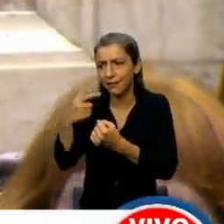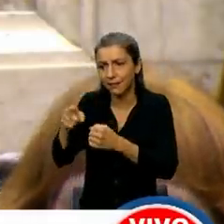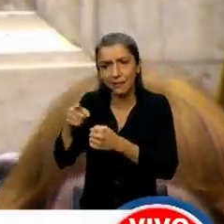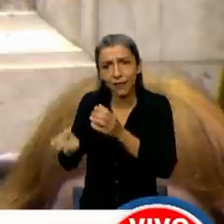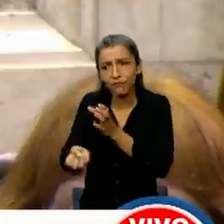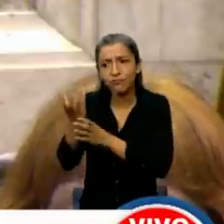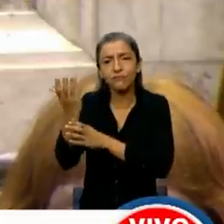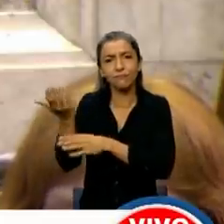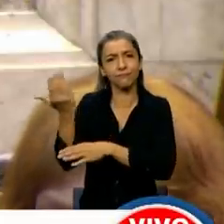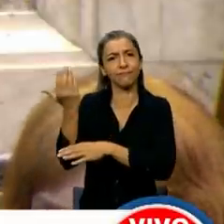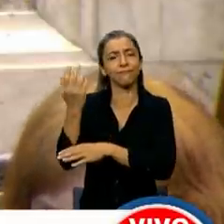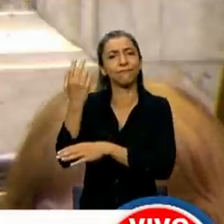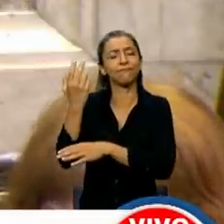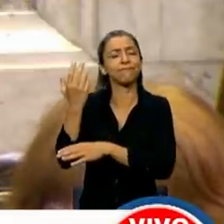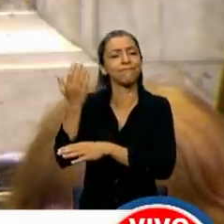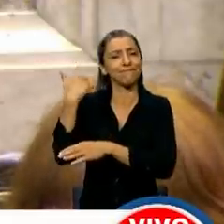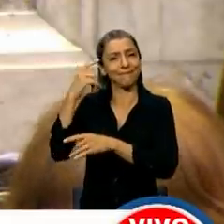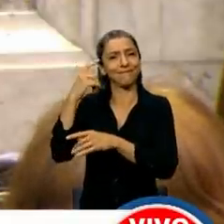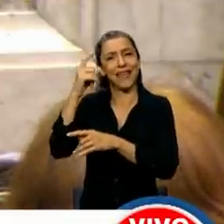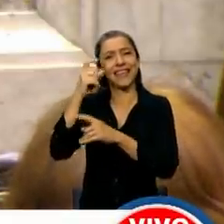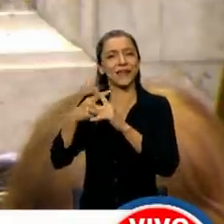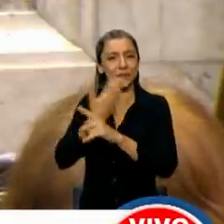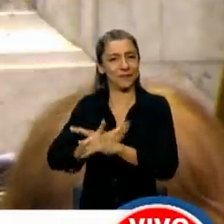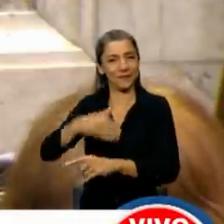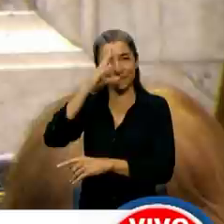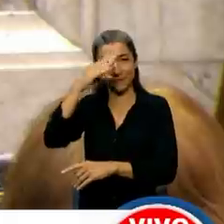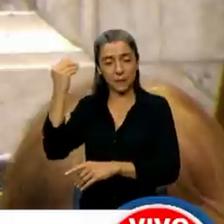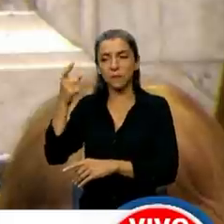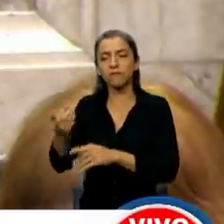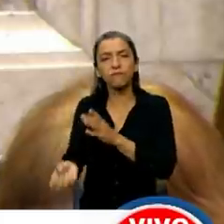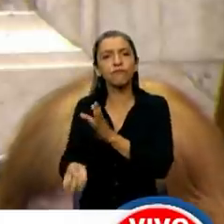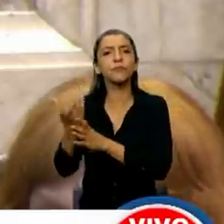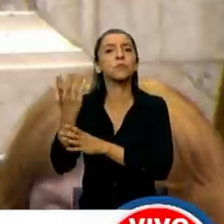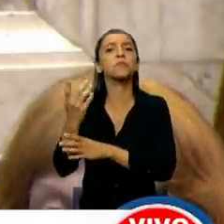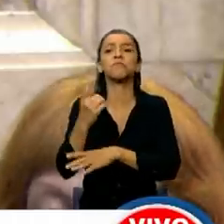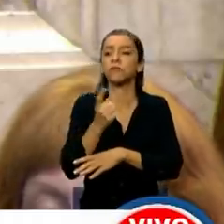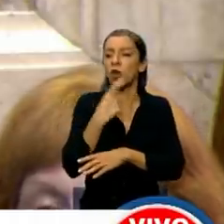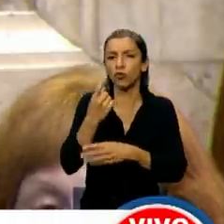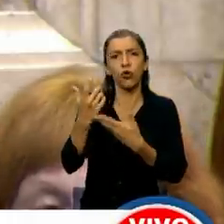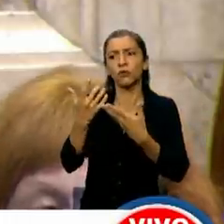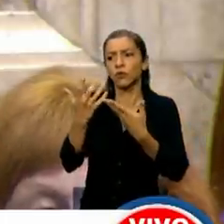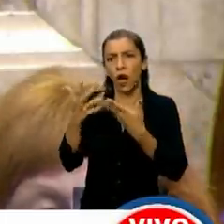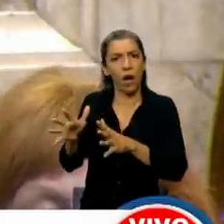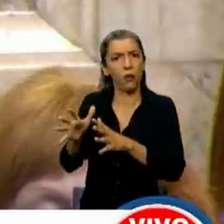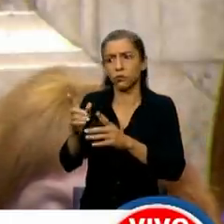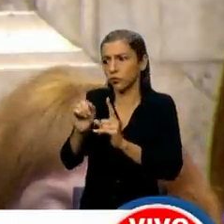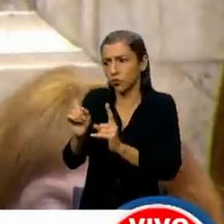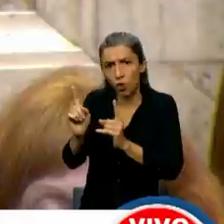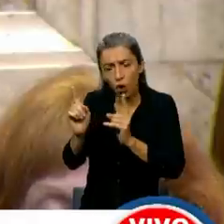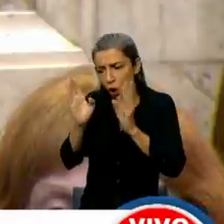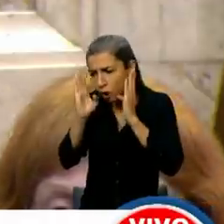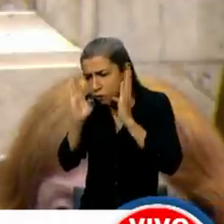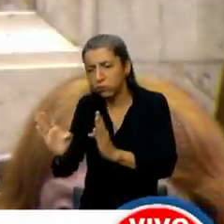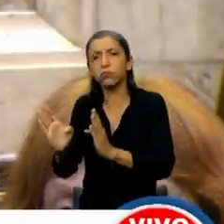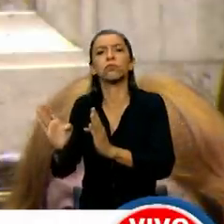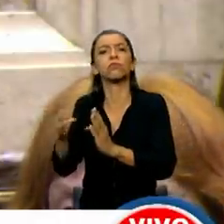cristina kirchner y que no fue abandonado en su momento y que hoy está funcionando y que está siendo financiado